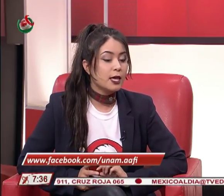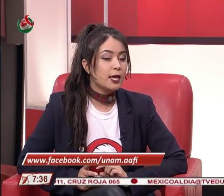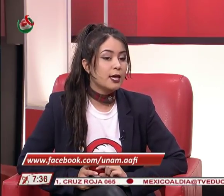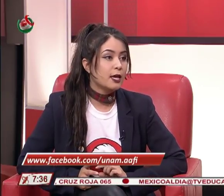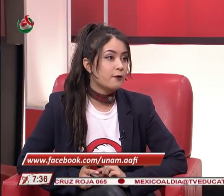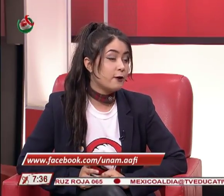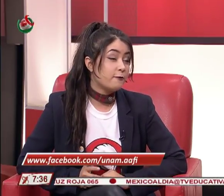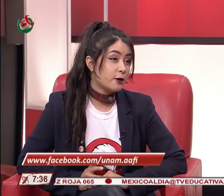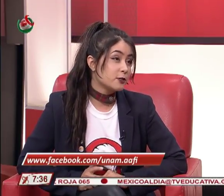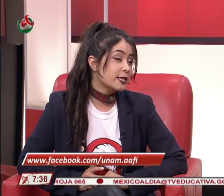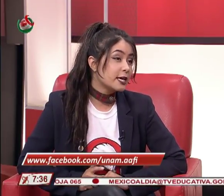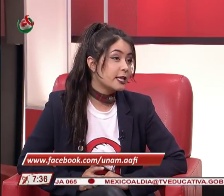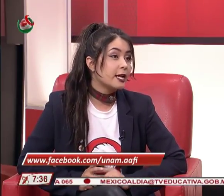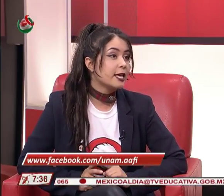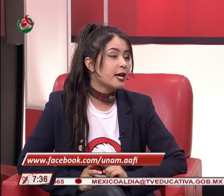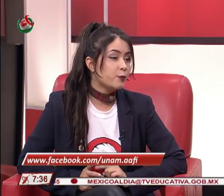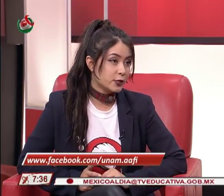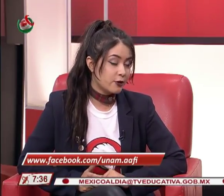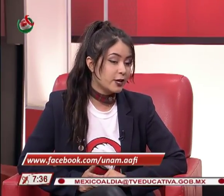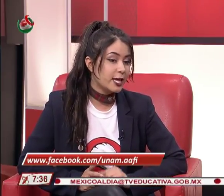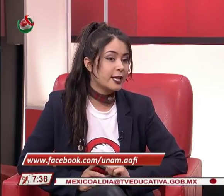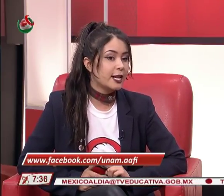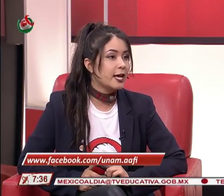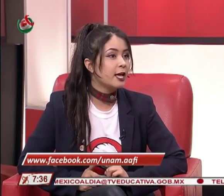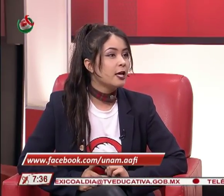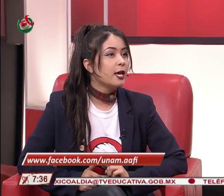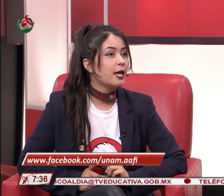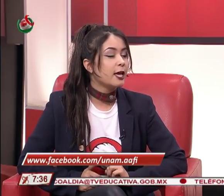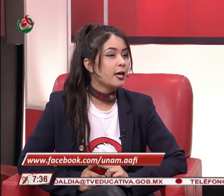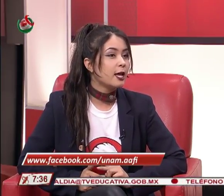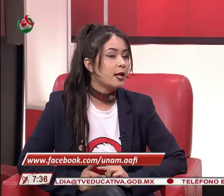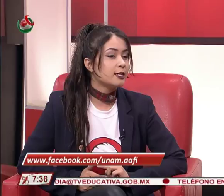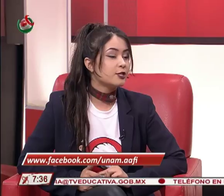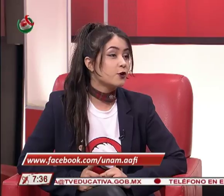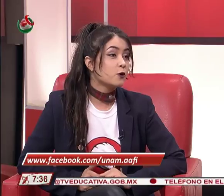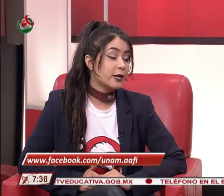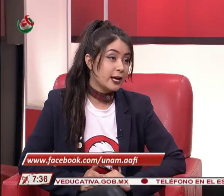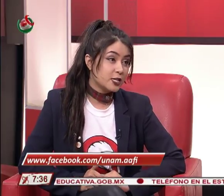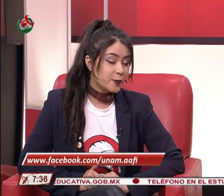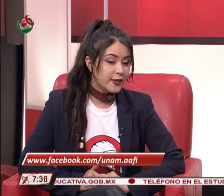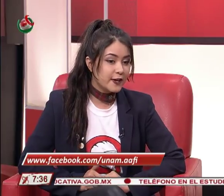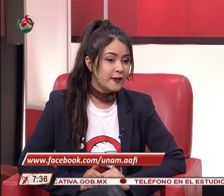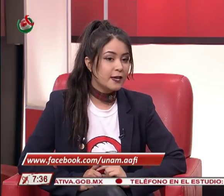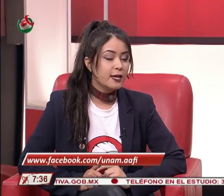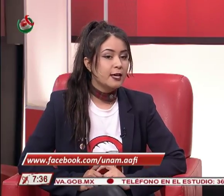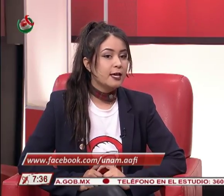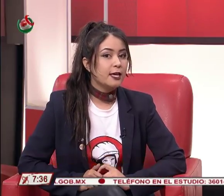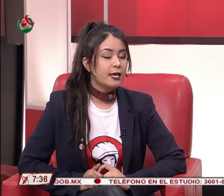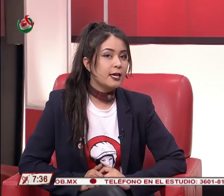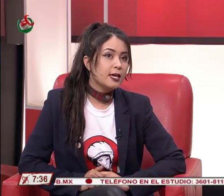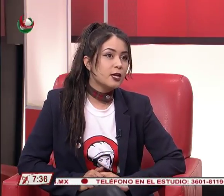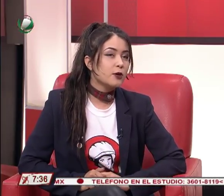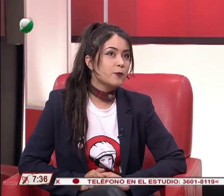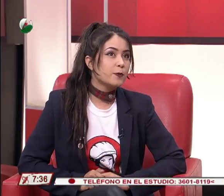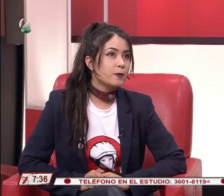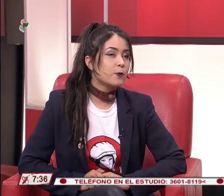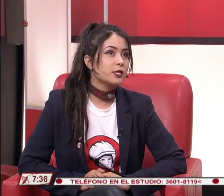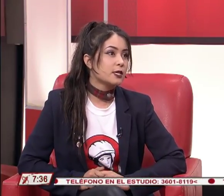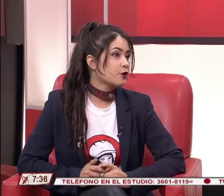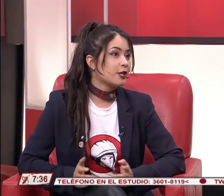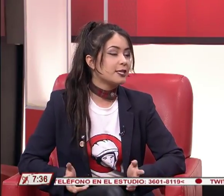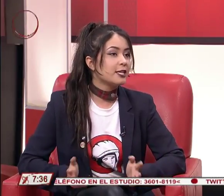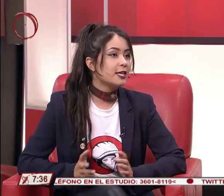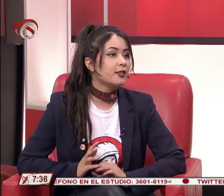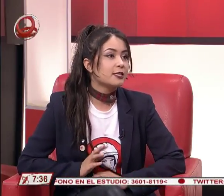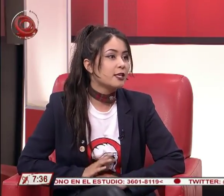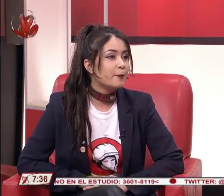Universum, Facultad de Ingeniería, el posgrado de Ingeniería, el Centro Cultural España, y